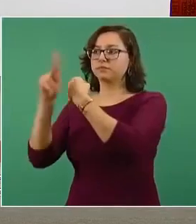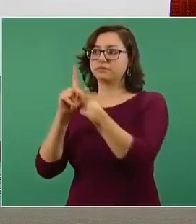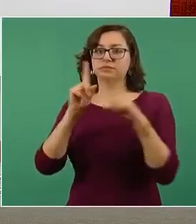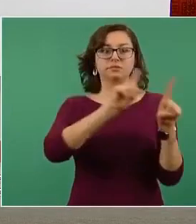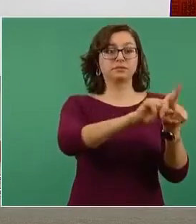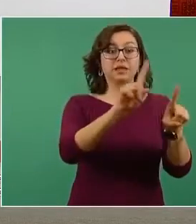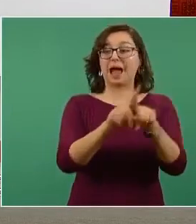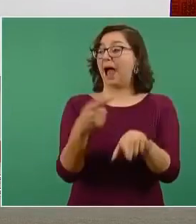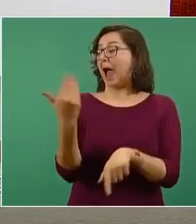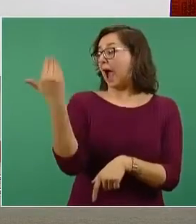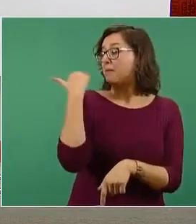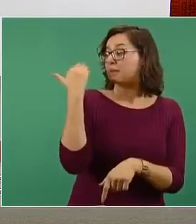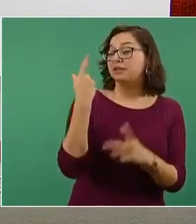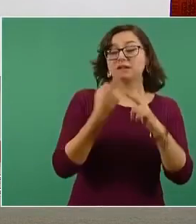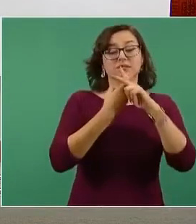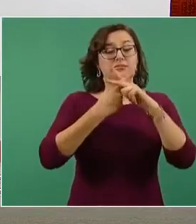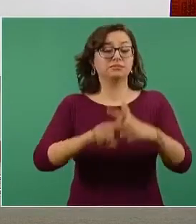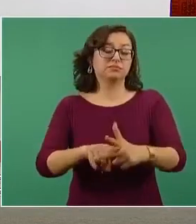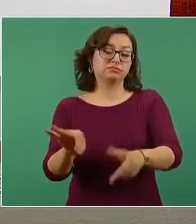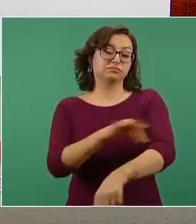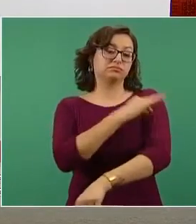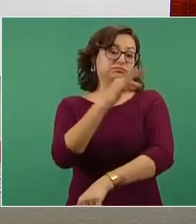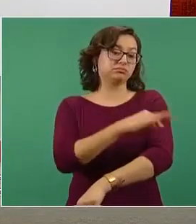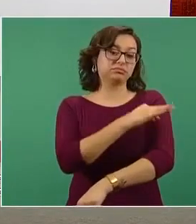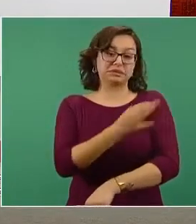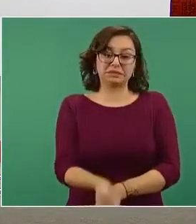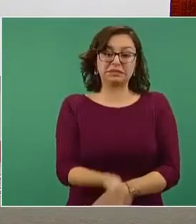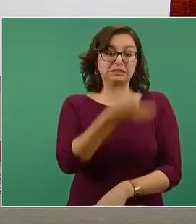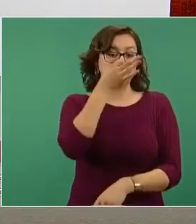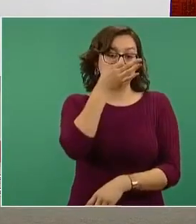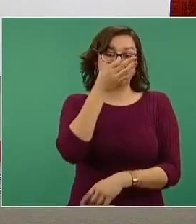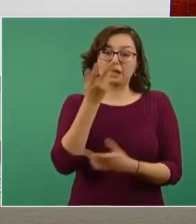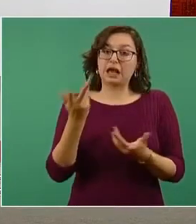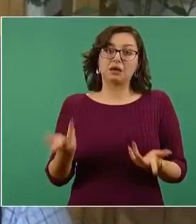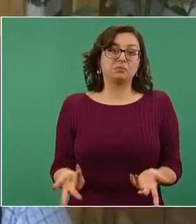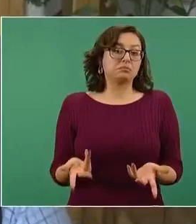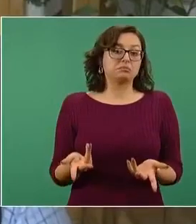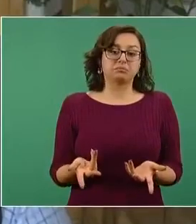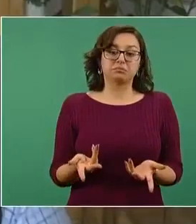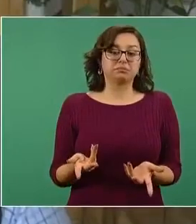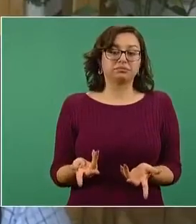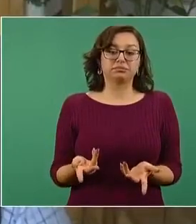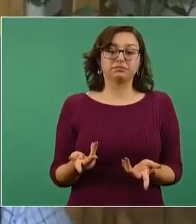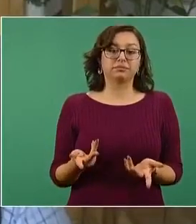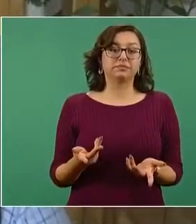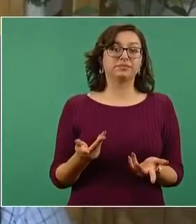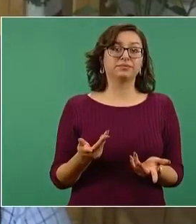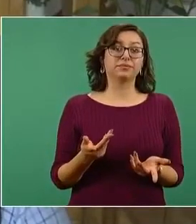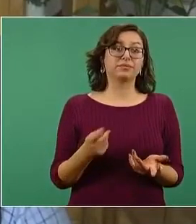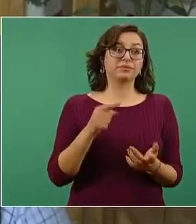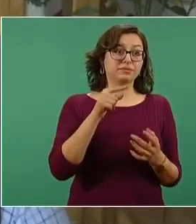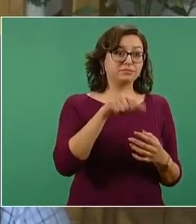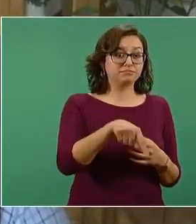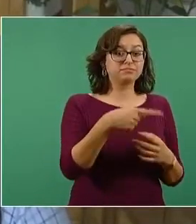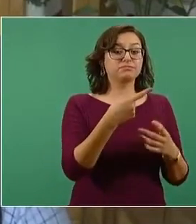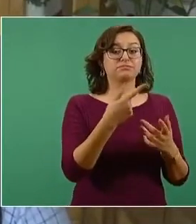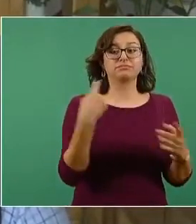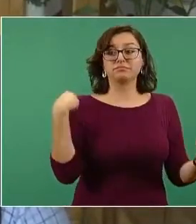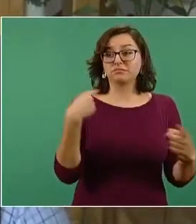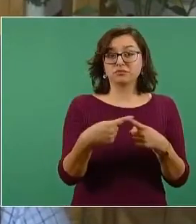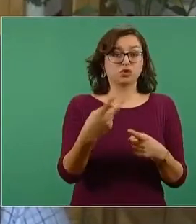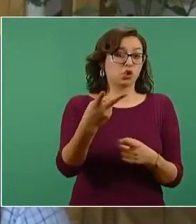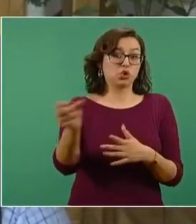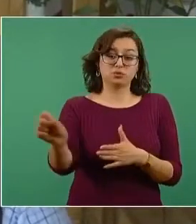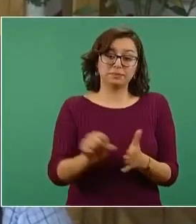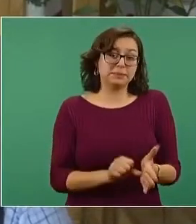vacunas apenas tienen en el mercado o están por cumplir en el mercado y en los pequeños grupos a los que se han implementado alrededor de